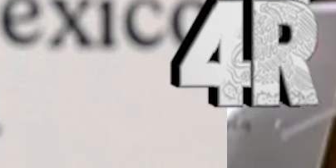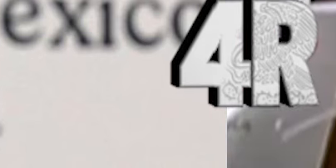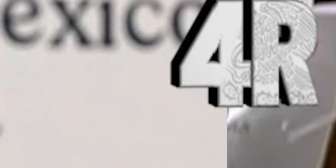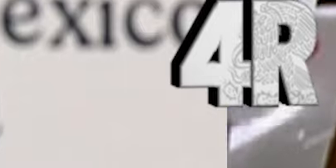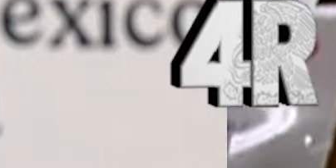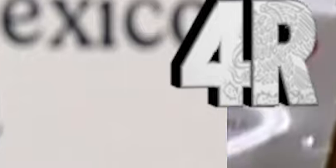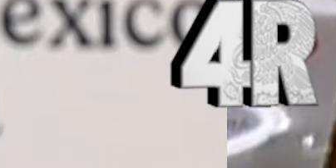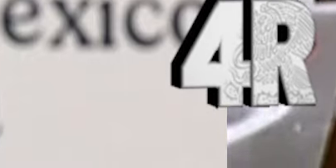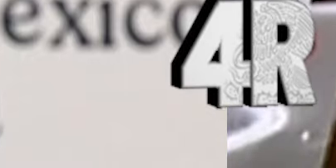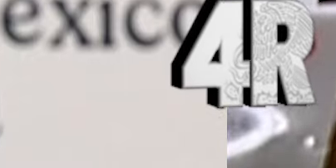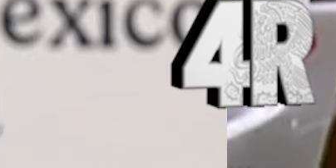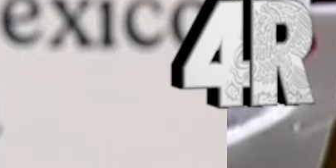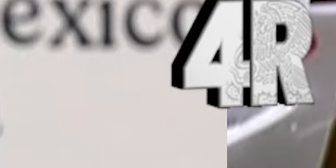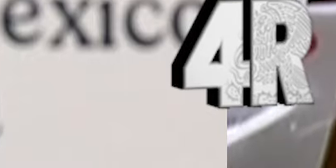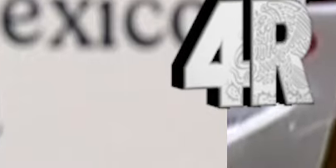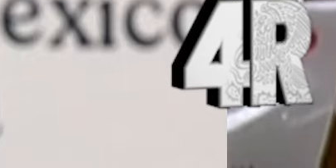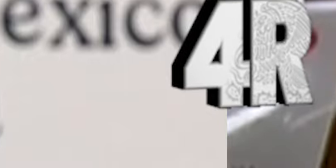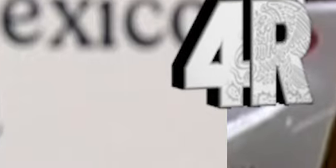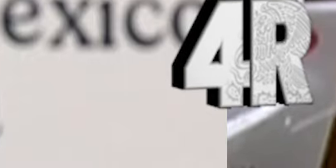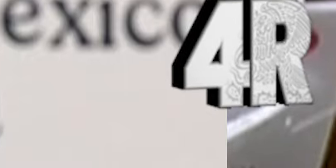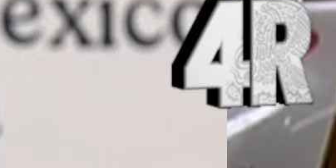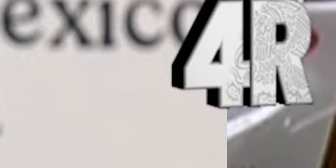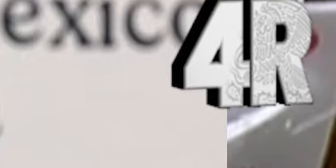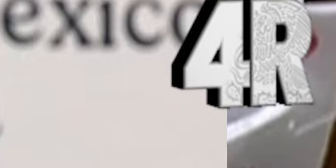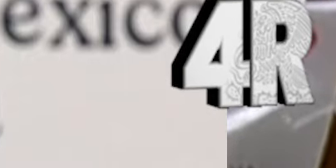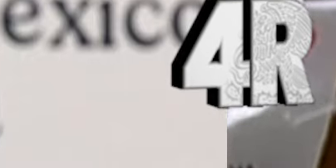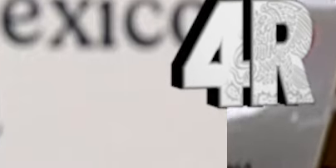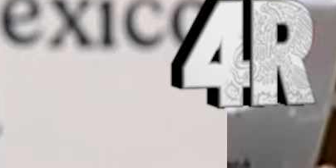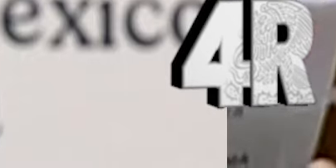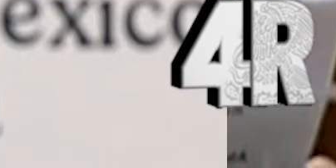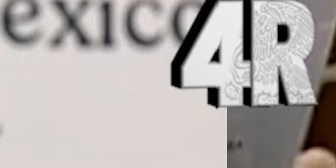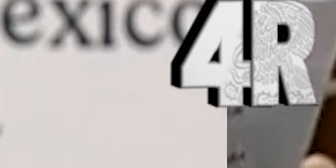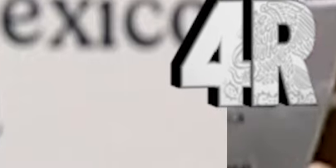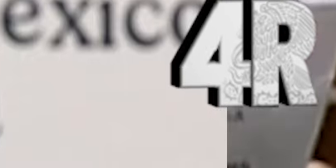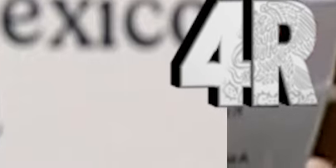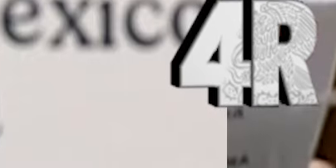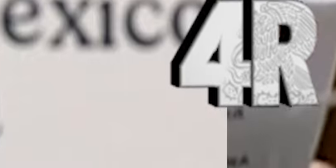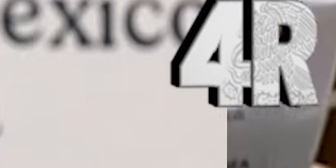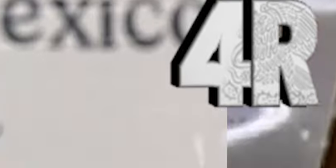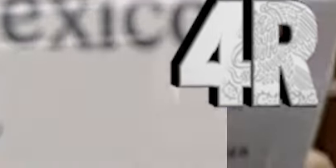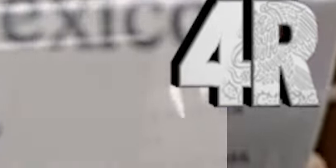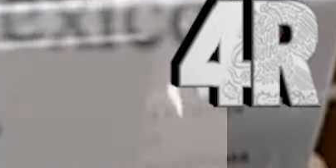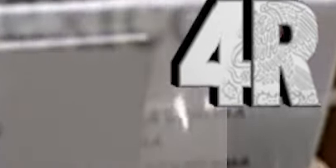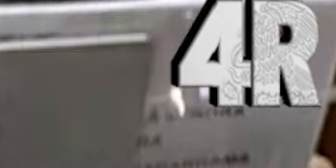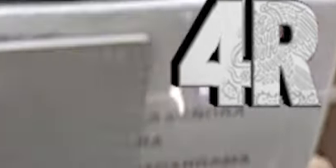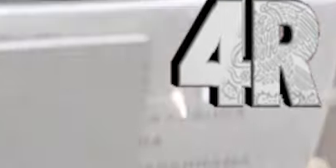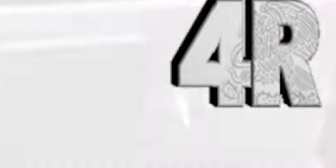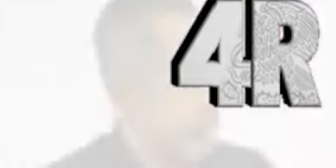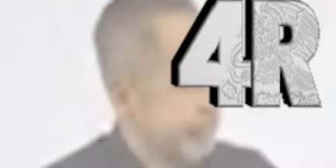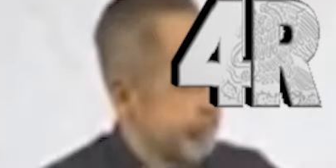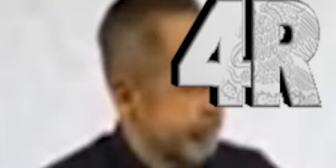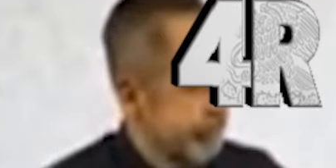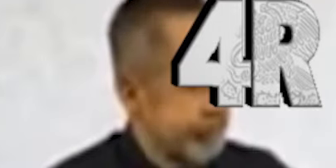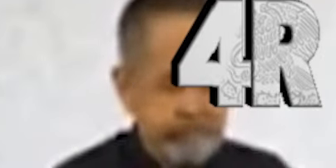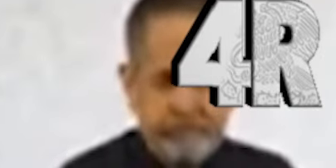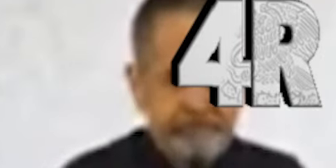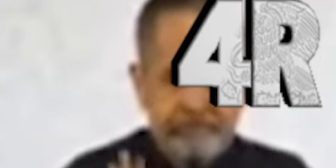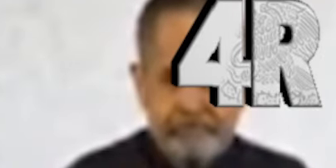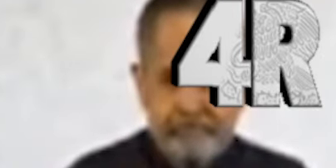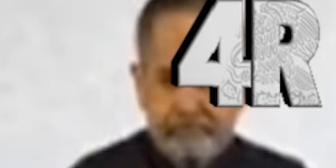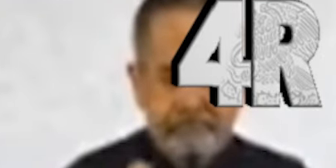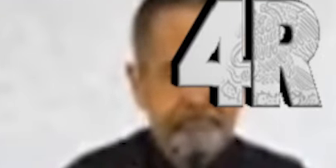rojo en su contra si es que sigue resistiéndose a colaborar para que esta reforma se aplique e